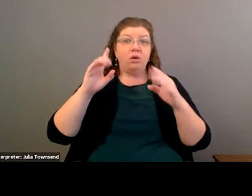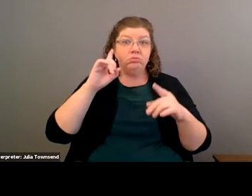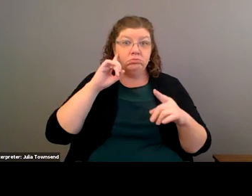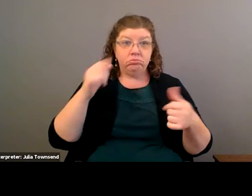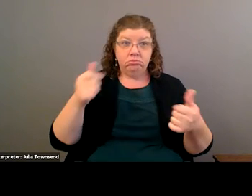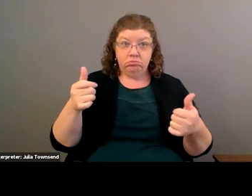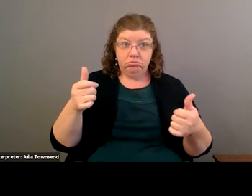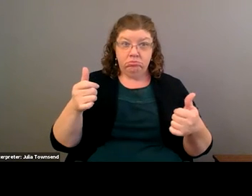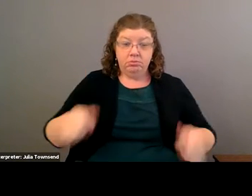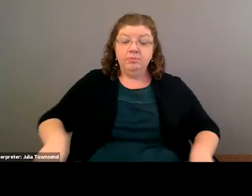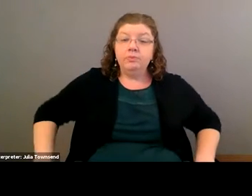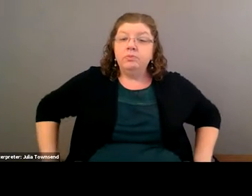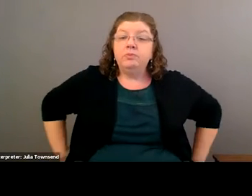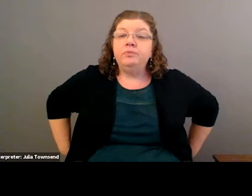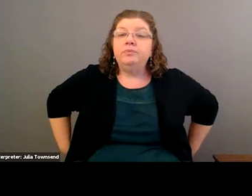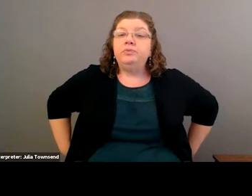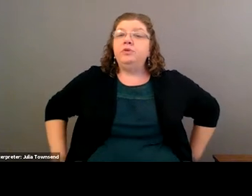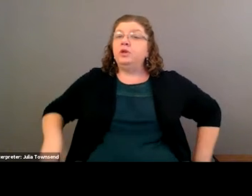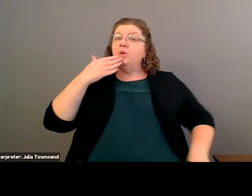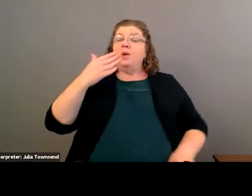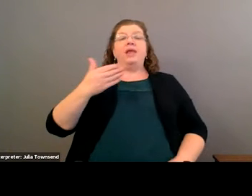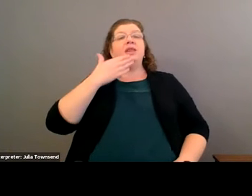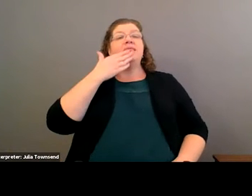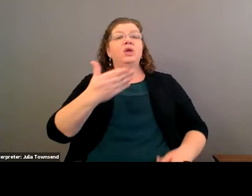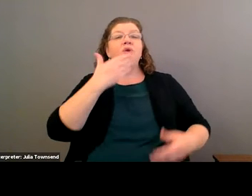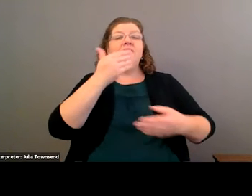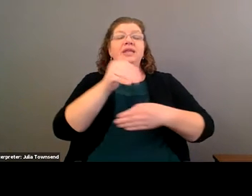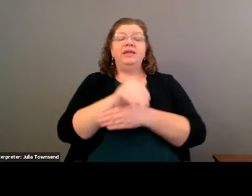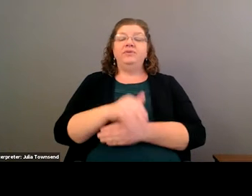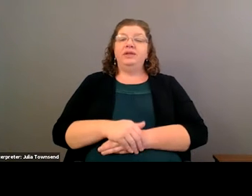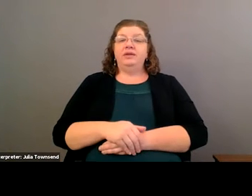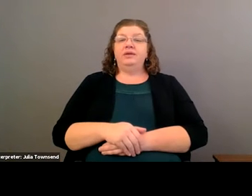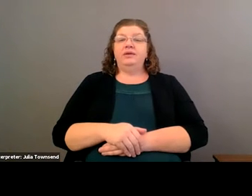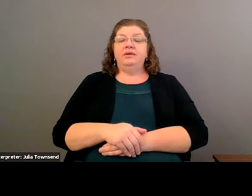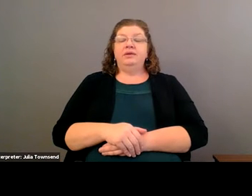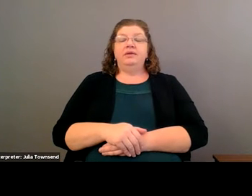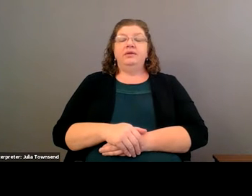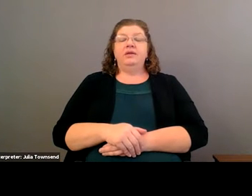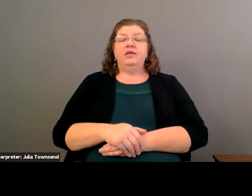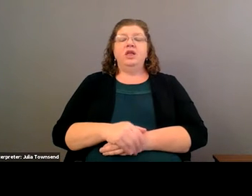Hola, ¿me pueden escuchar? Sí, adelante. Muy bien.